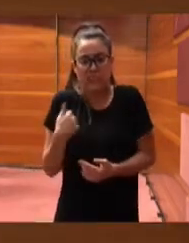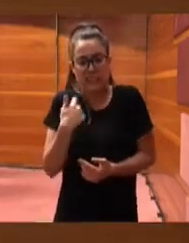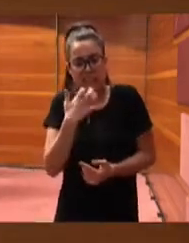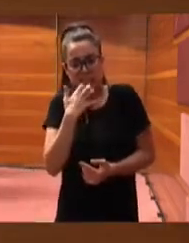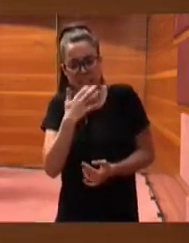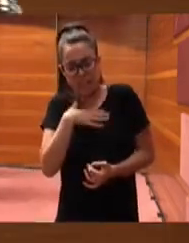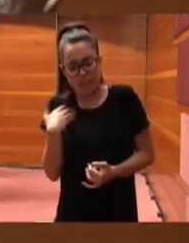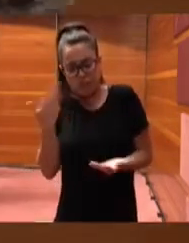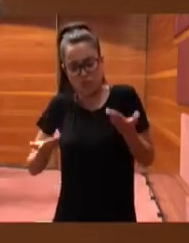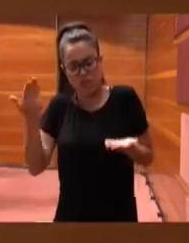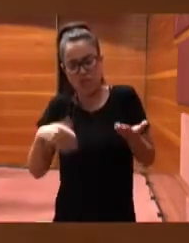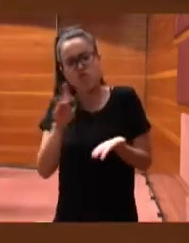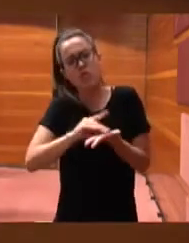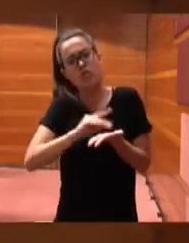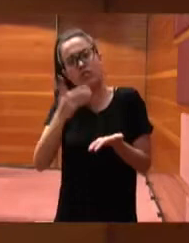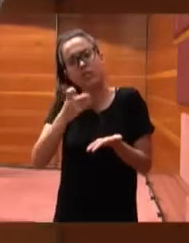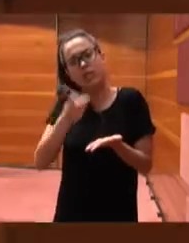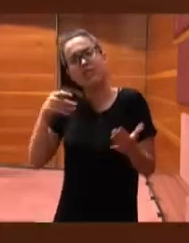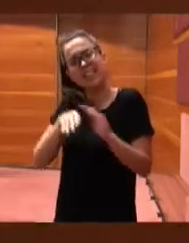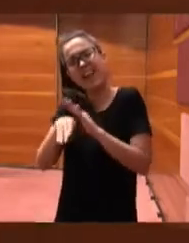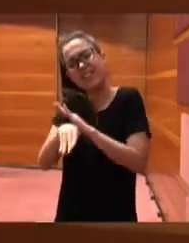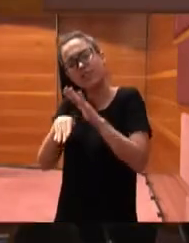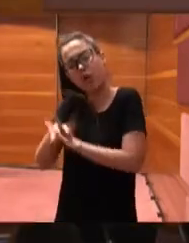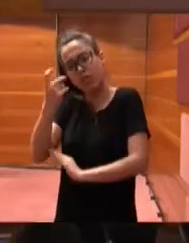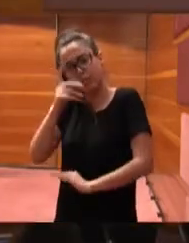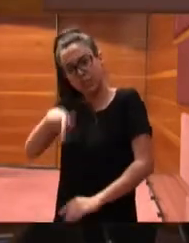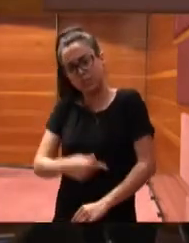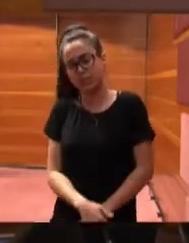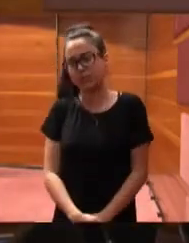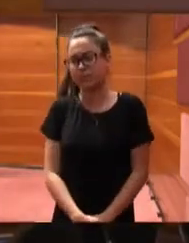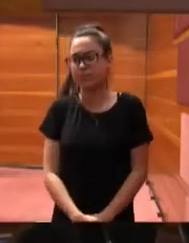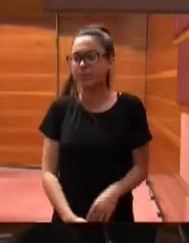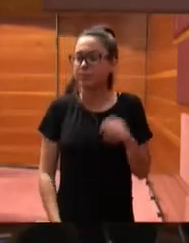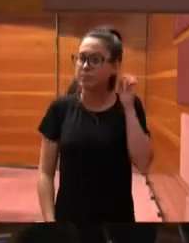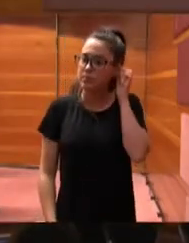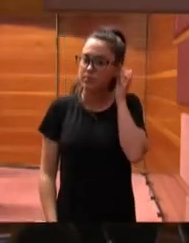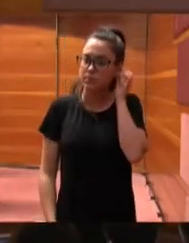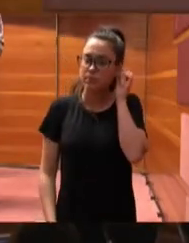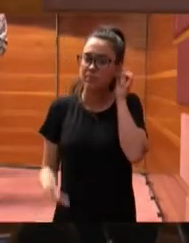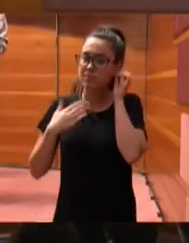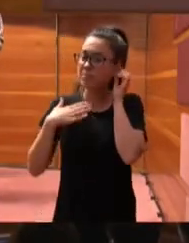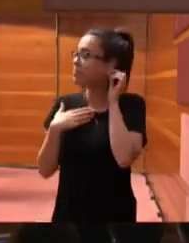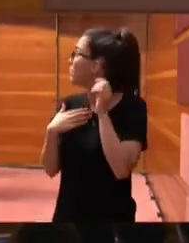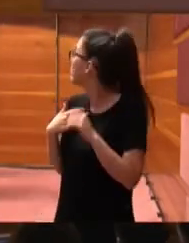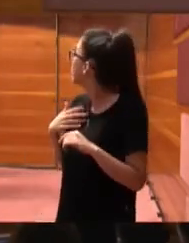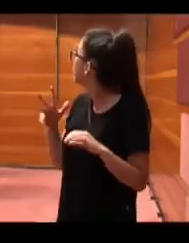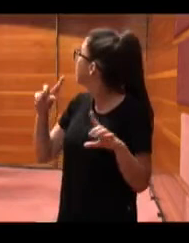quiero contrastar? Por lo menos que tenga acceso, que tenga derecho, ¿verdad? Esta para mí es mi slide